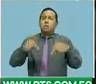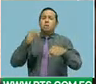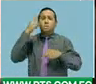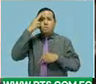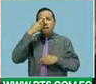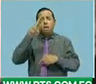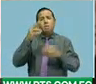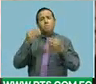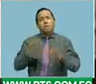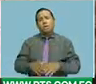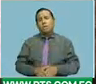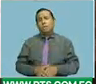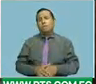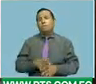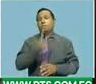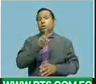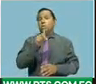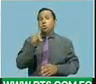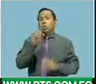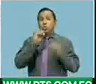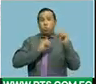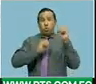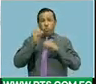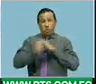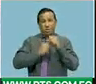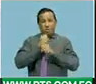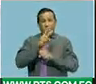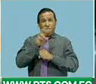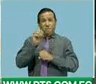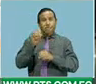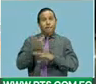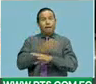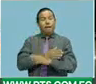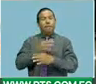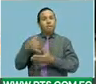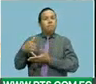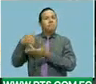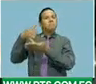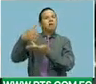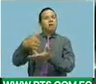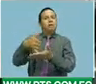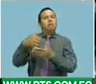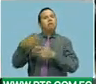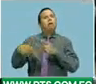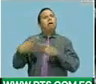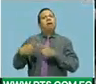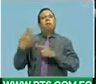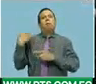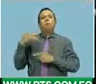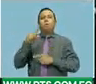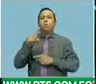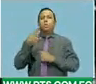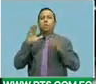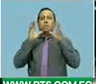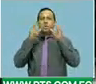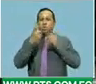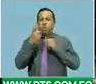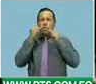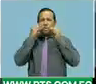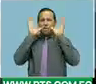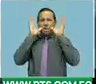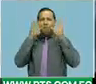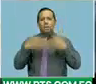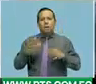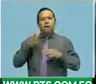21 de octubre de ese año recibió un homenaje en los premios Billboard y el 11 de diciembre en su natal Yucatán estuvo presente en la inauguración